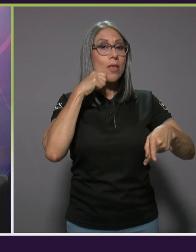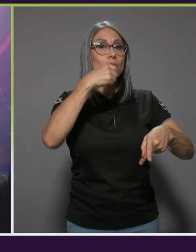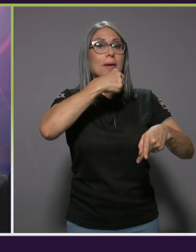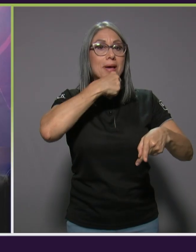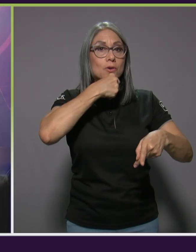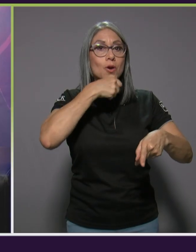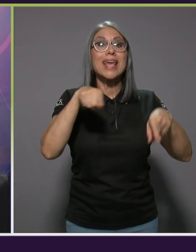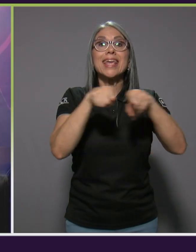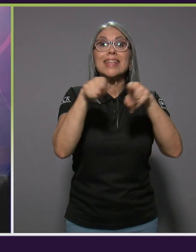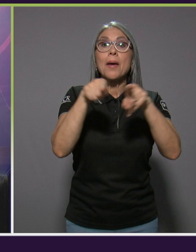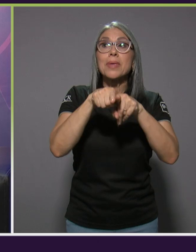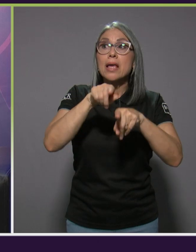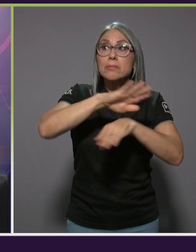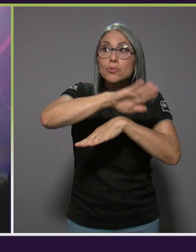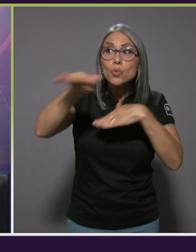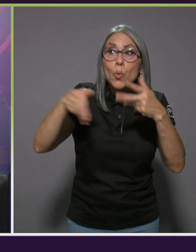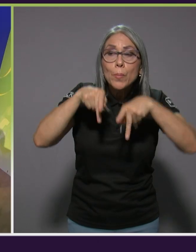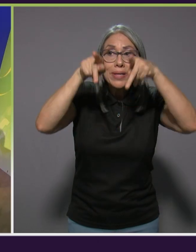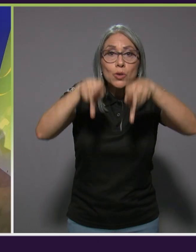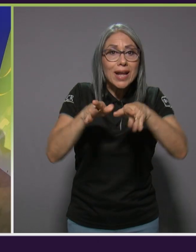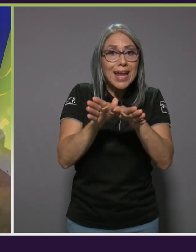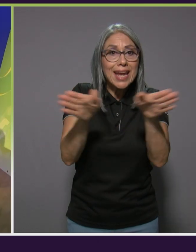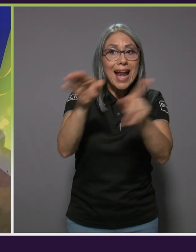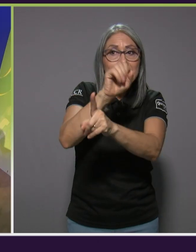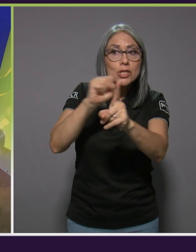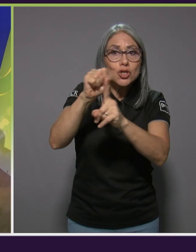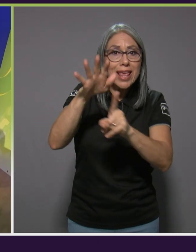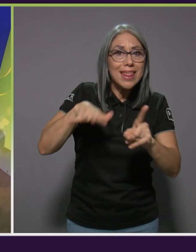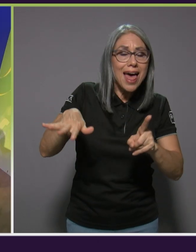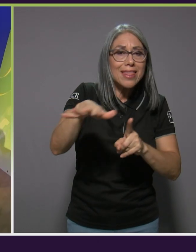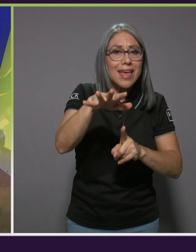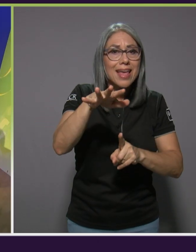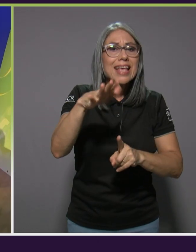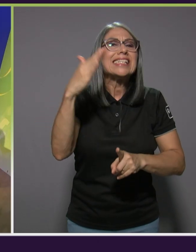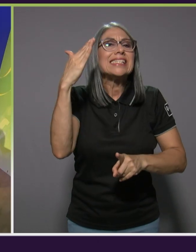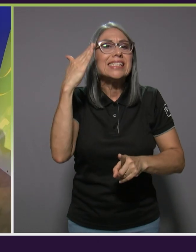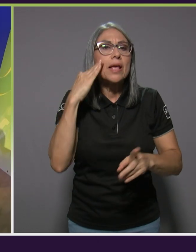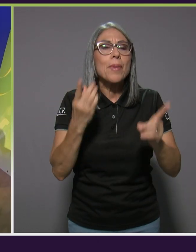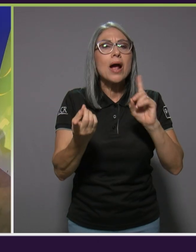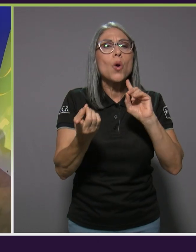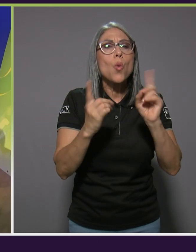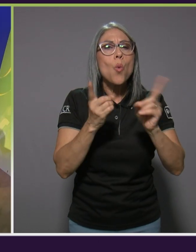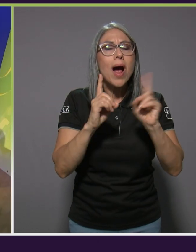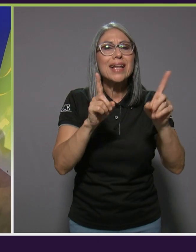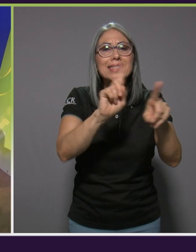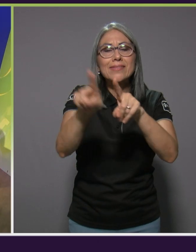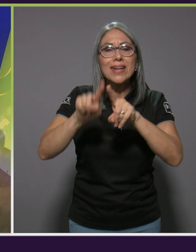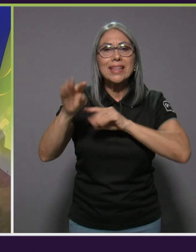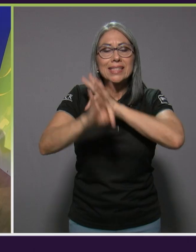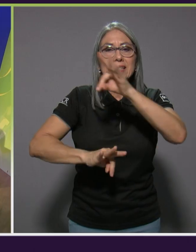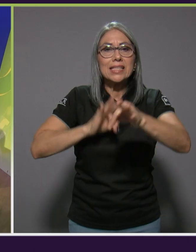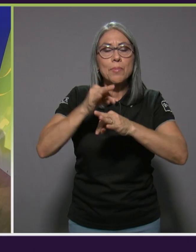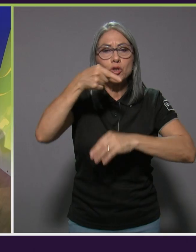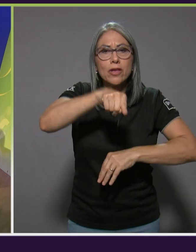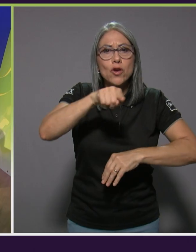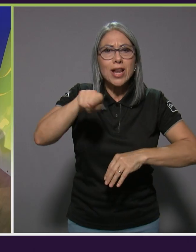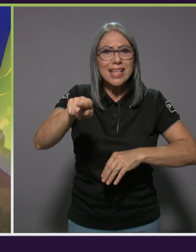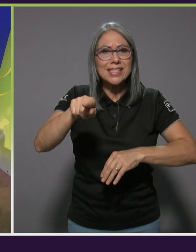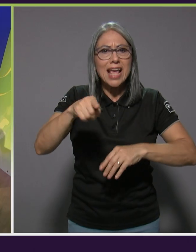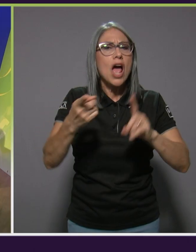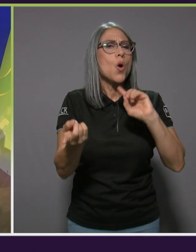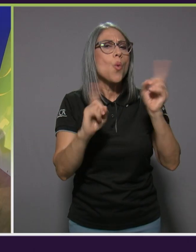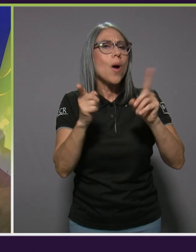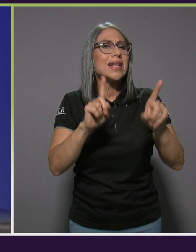sociedad civil aprenda a diferenciar los tipos de violencia, porque muchísimas personas